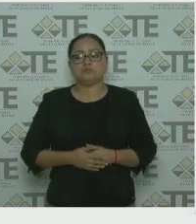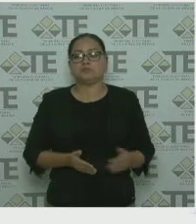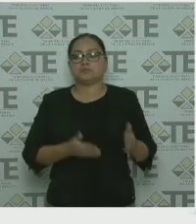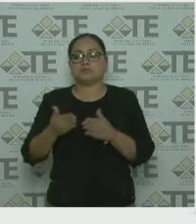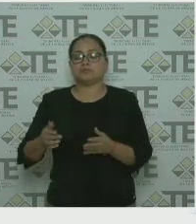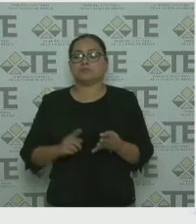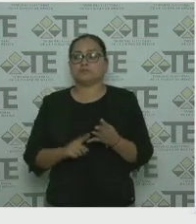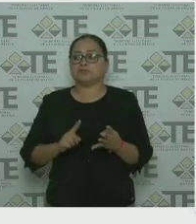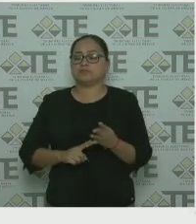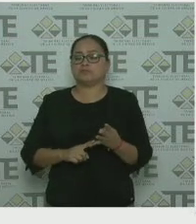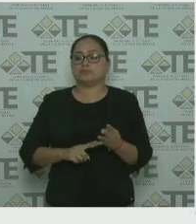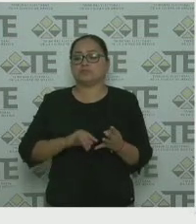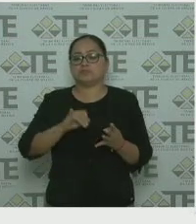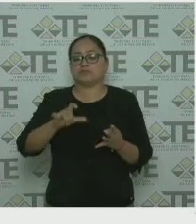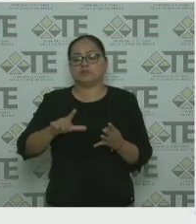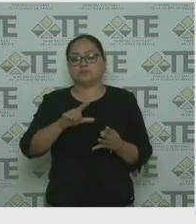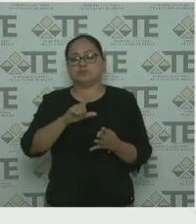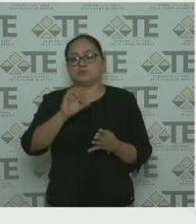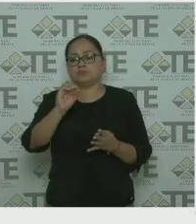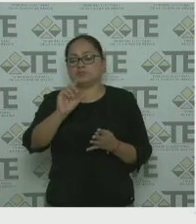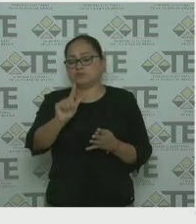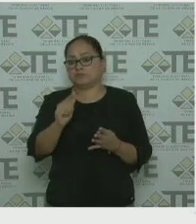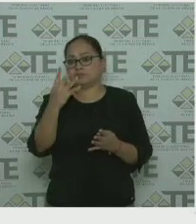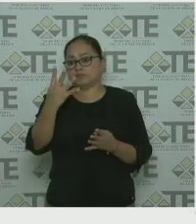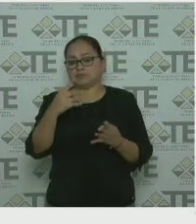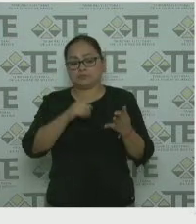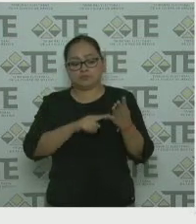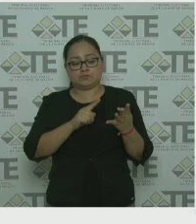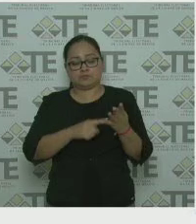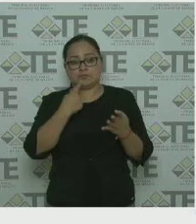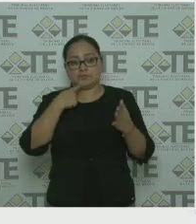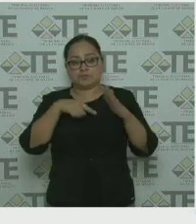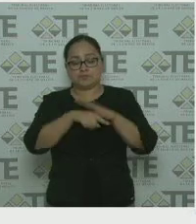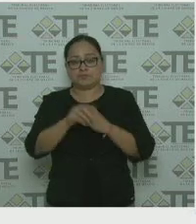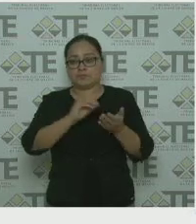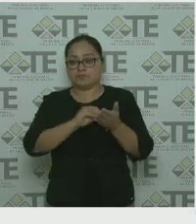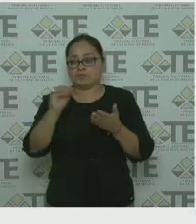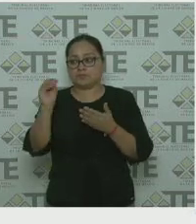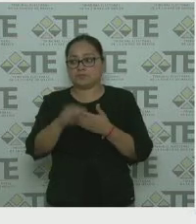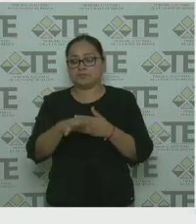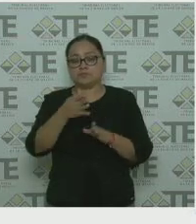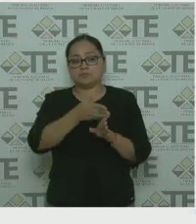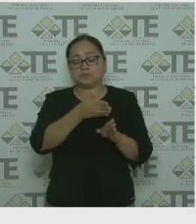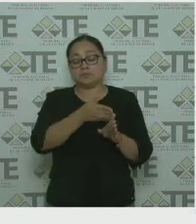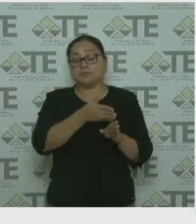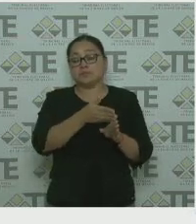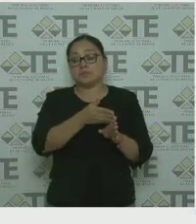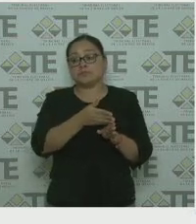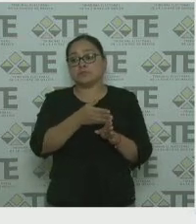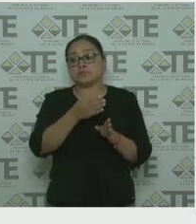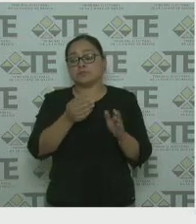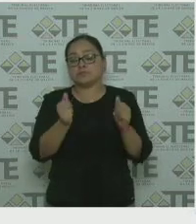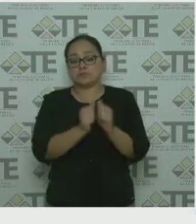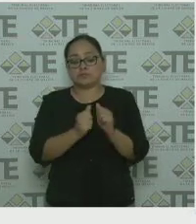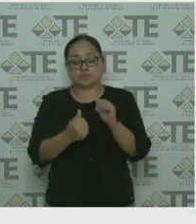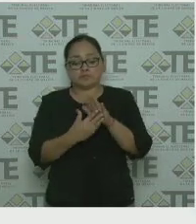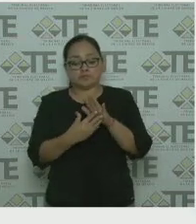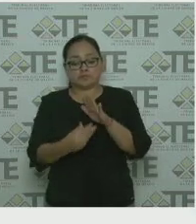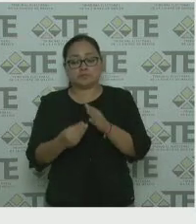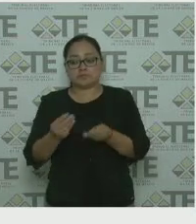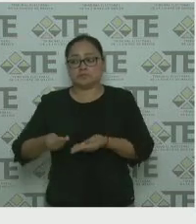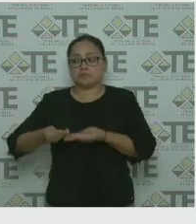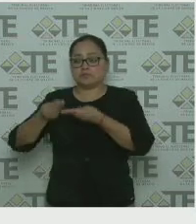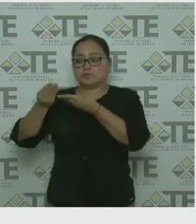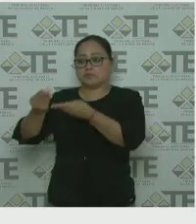en tanto que en el diverso juicio electoral 074 se desecha de plano la demanda presentada por la parte actora y con copia certificada del